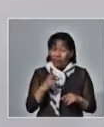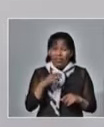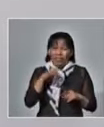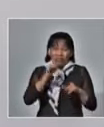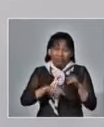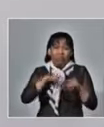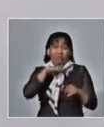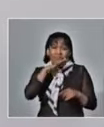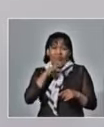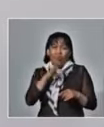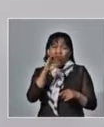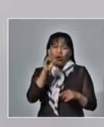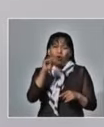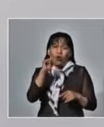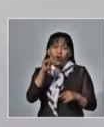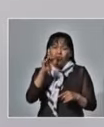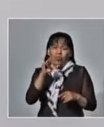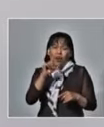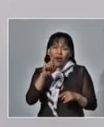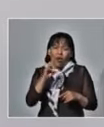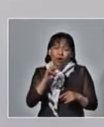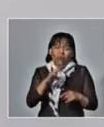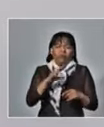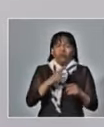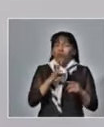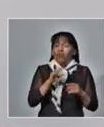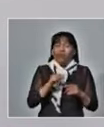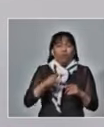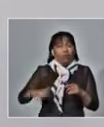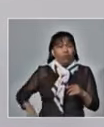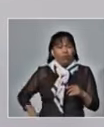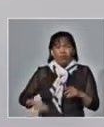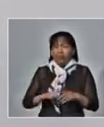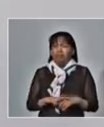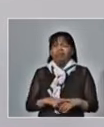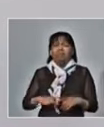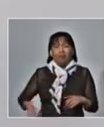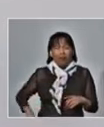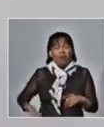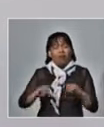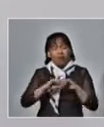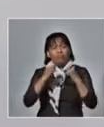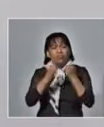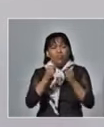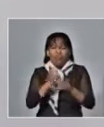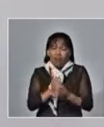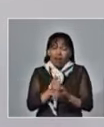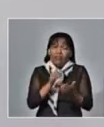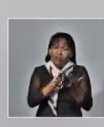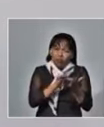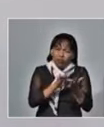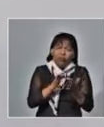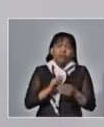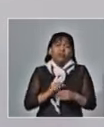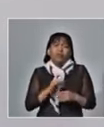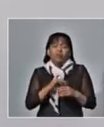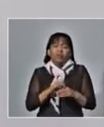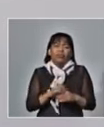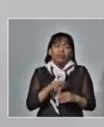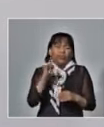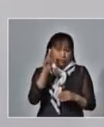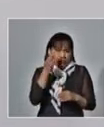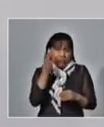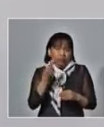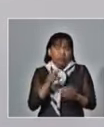El Contralor del Estado no lo va a nombrar el gobernador. Vamos a llegar al gobierno y van a ser la sociedad, las organizaciones sociales, civiles, las